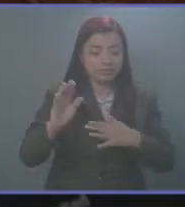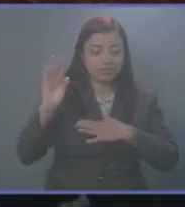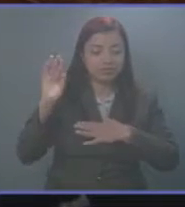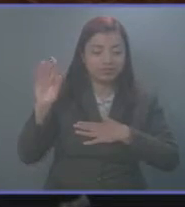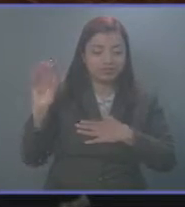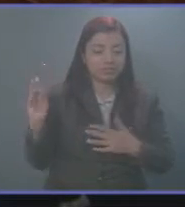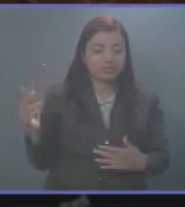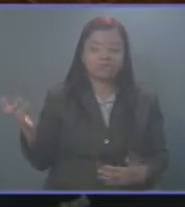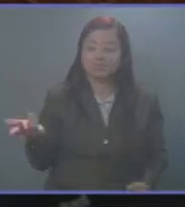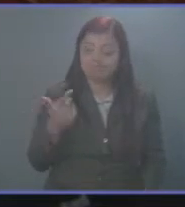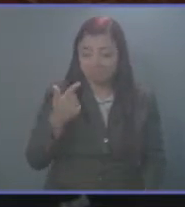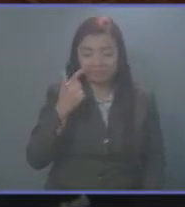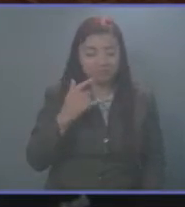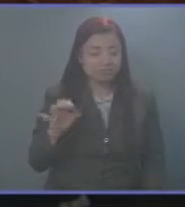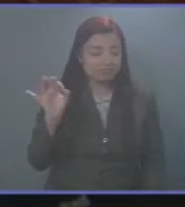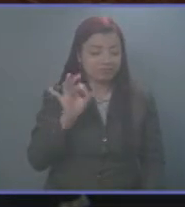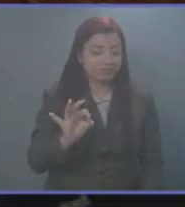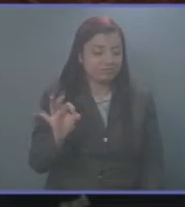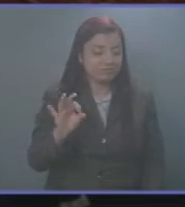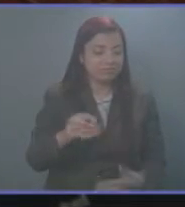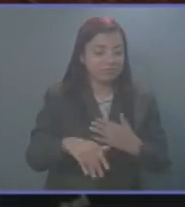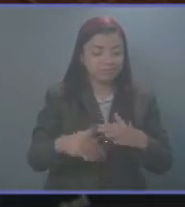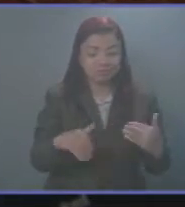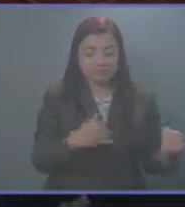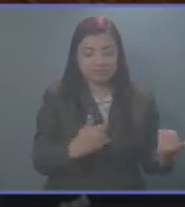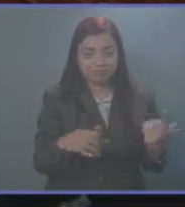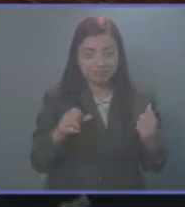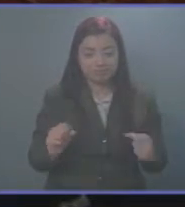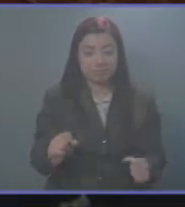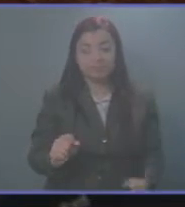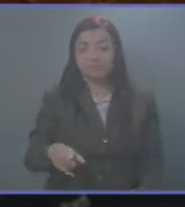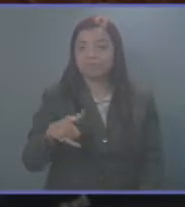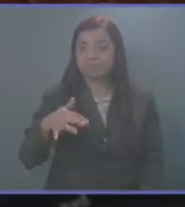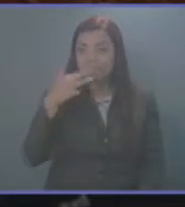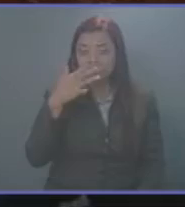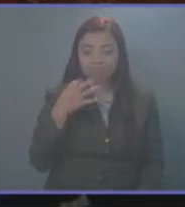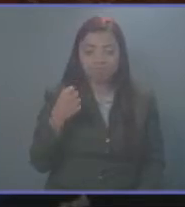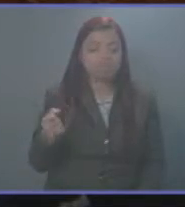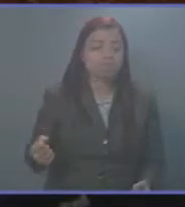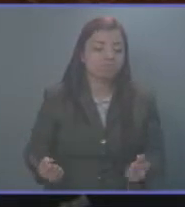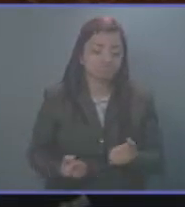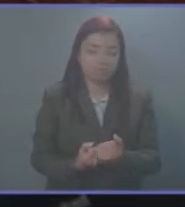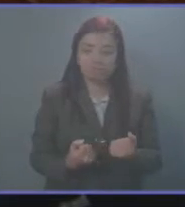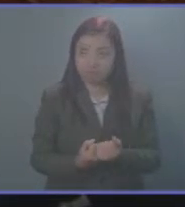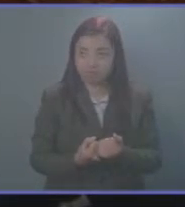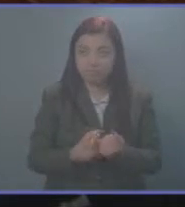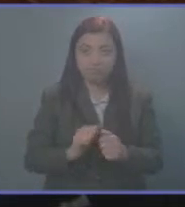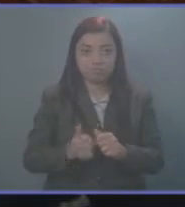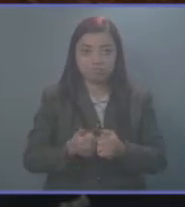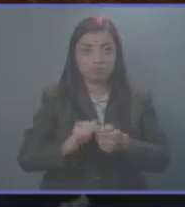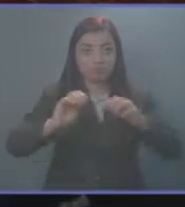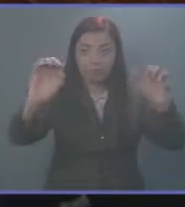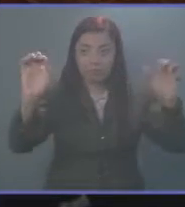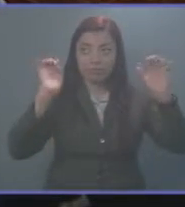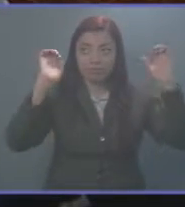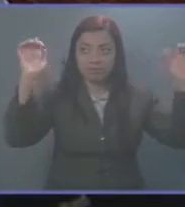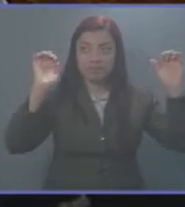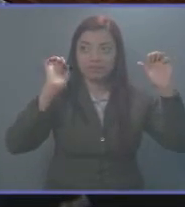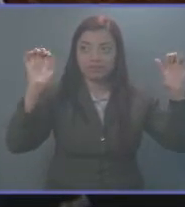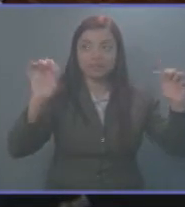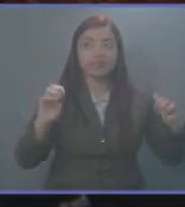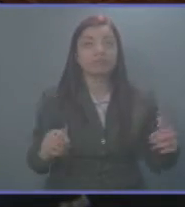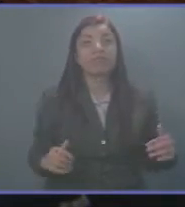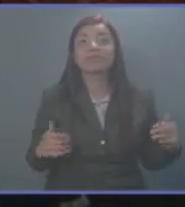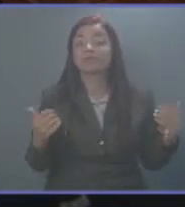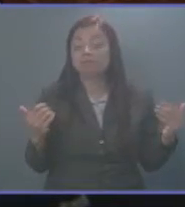de brindarle mejor infraestructura, un verdadero apoyo al deporte. Resulta